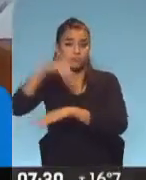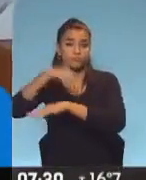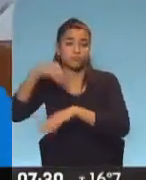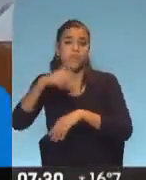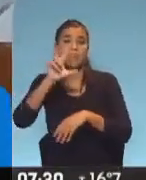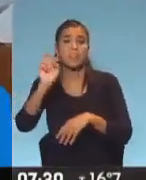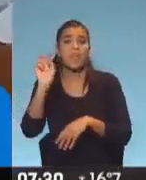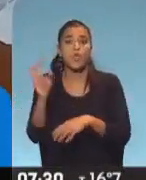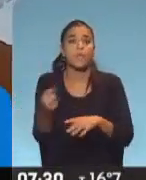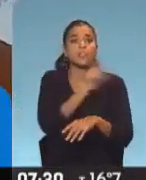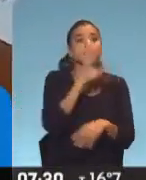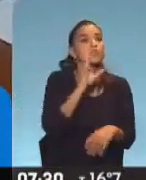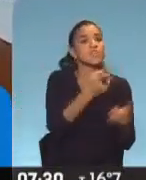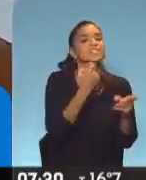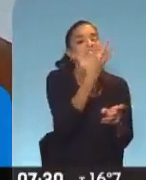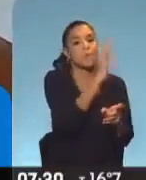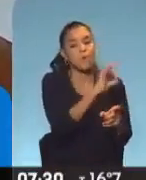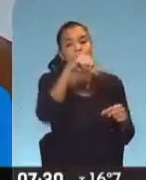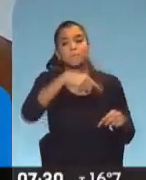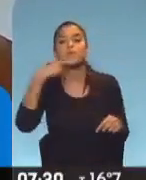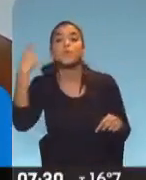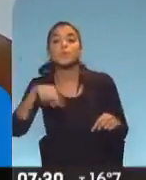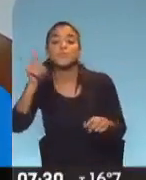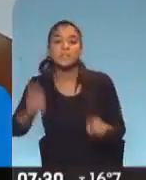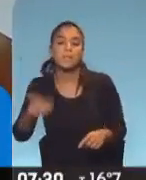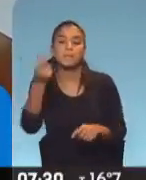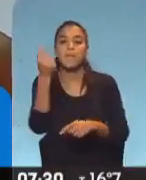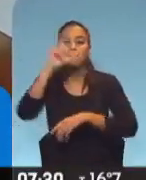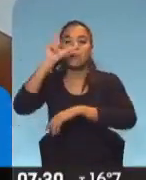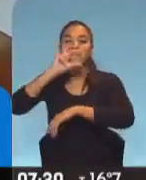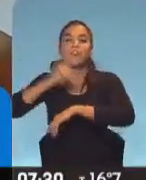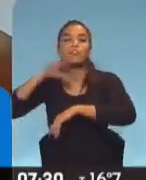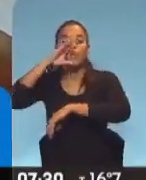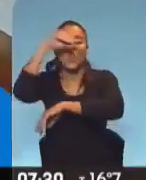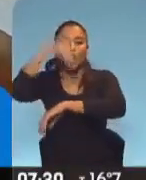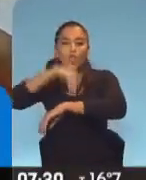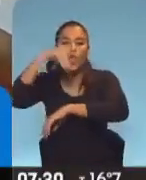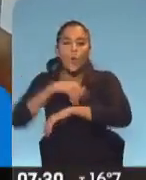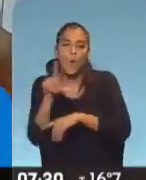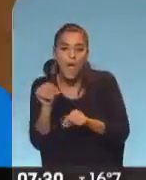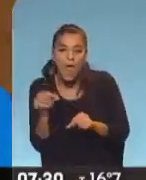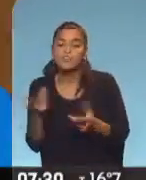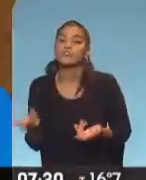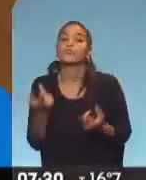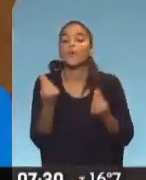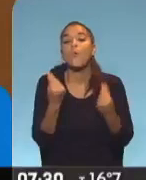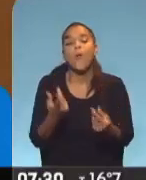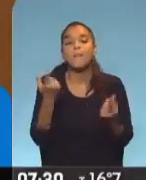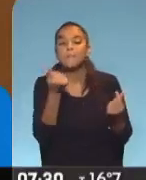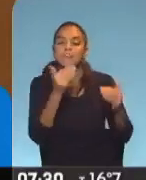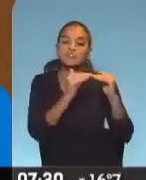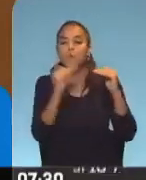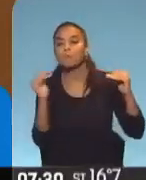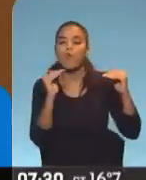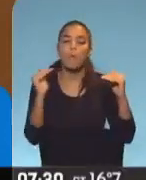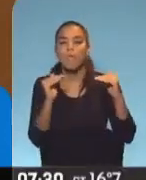necesita 50. Entonces hay una disputa ahí. Claro. Rusia también tiene un petróleo barato. Hay una disputa ahí en torno a cuál tiene que ser el precio promedio del